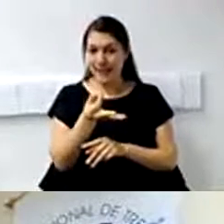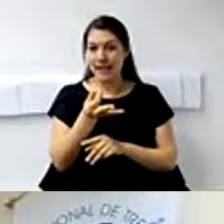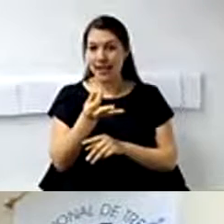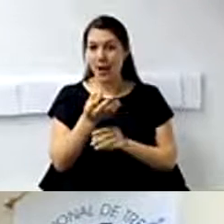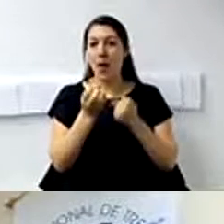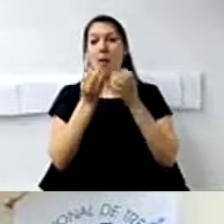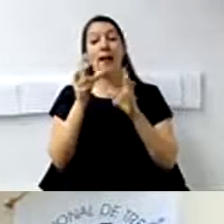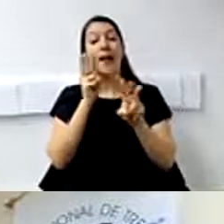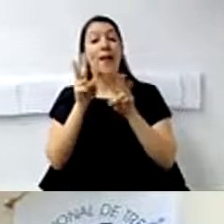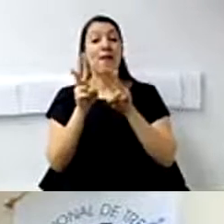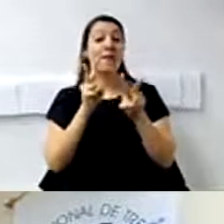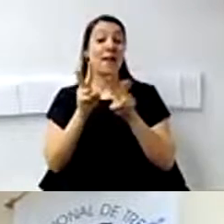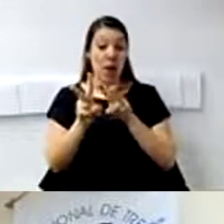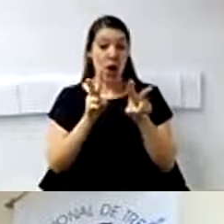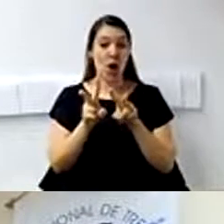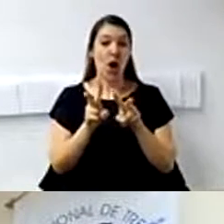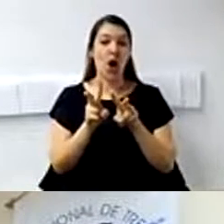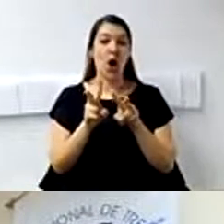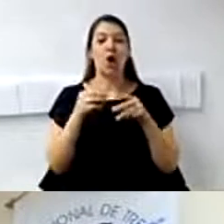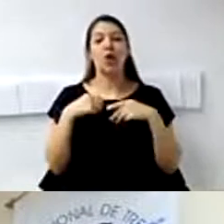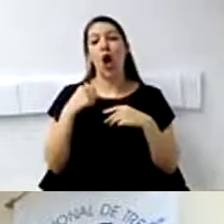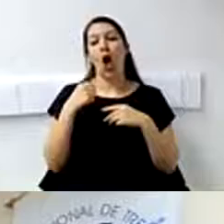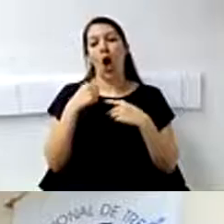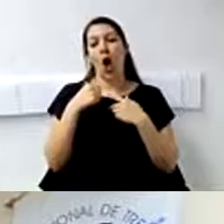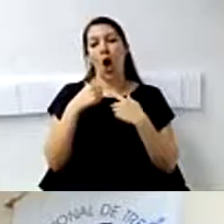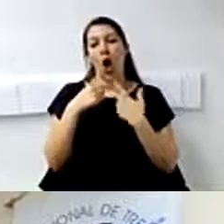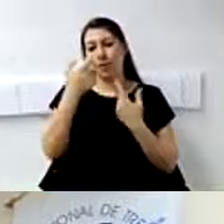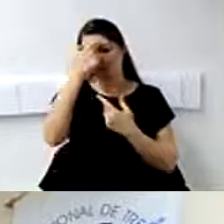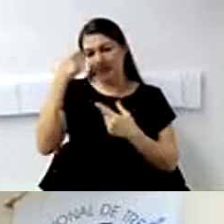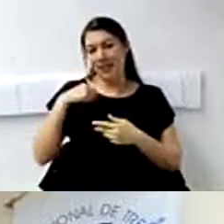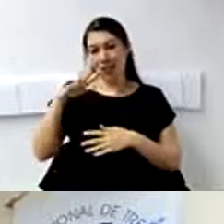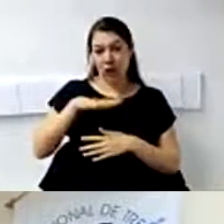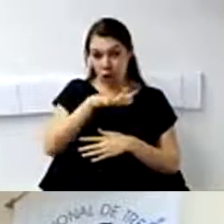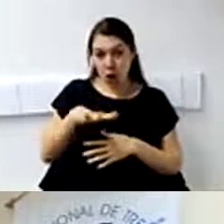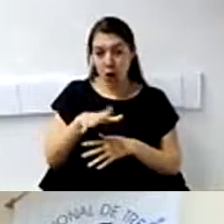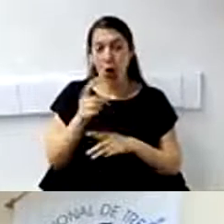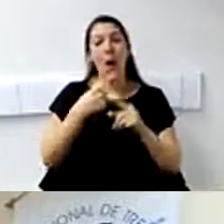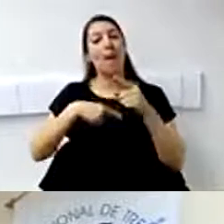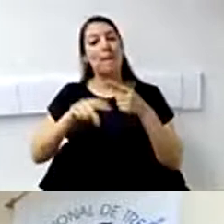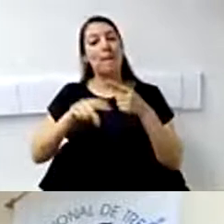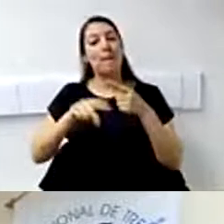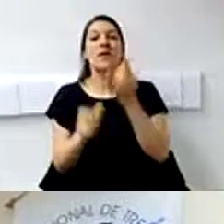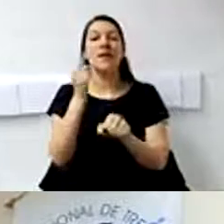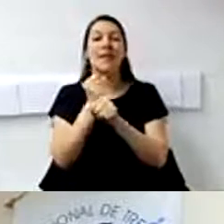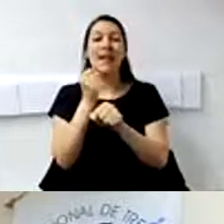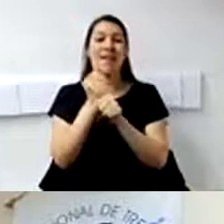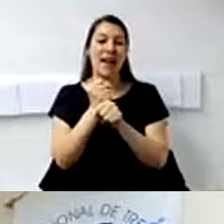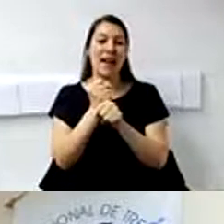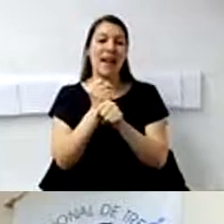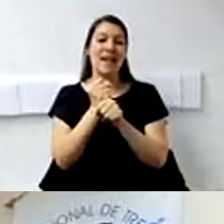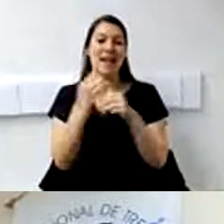colegas que han escrito, yo soy sociólogo, pero digo colegas que trabajamos en el área de la salud, de Florida,